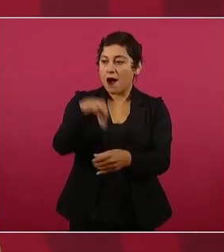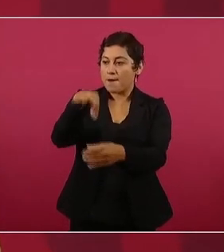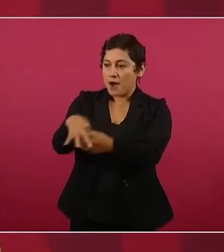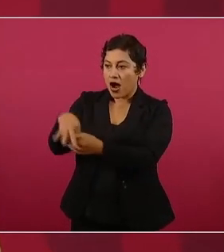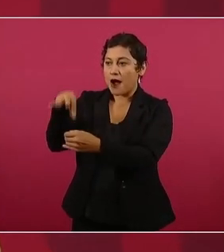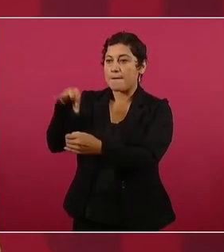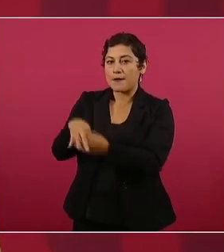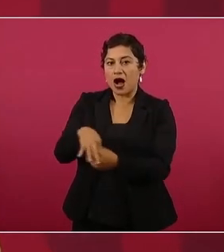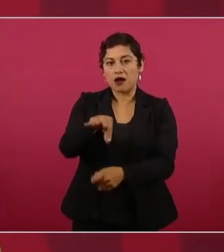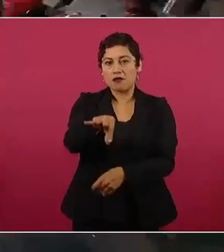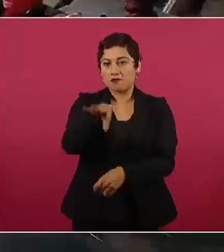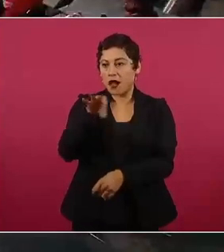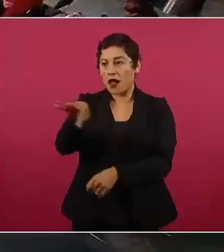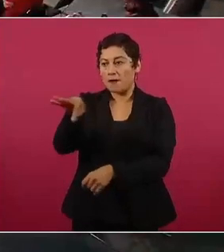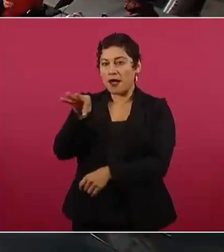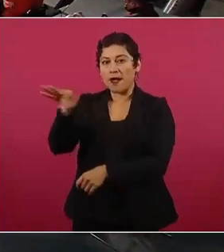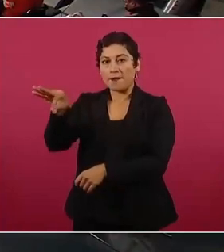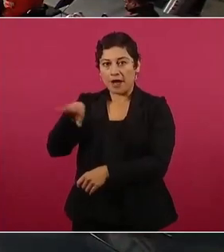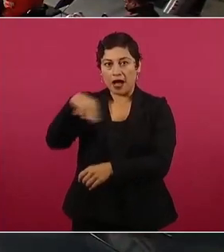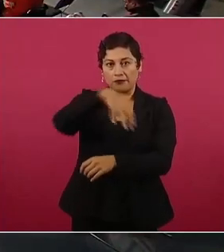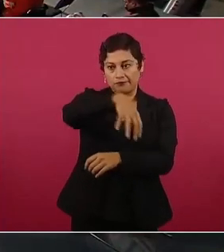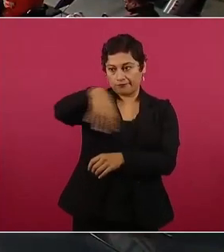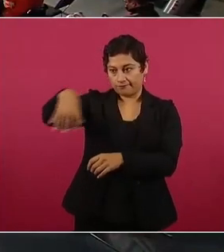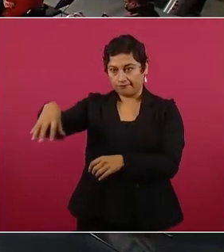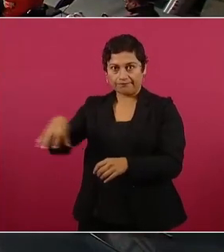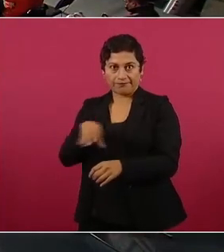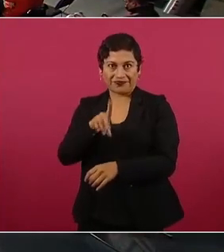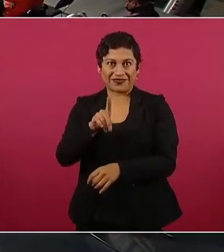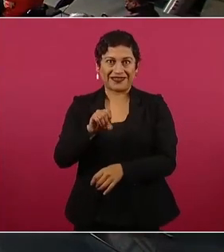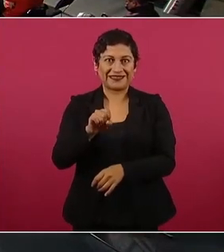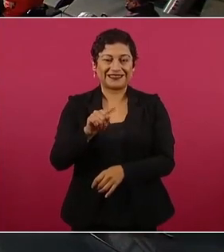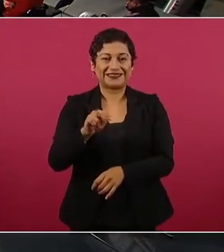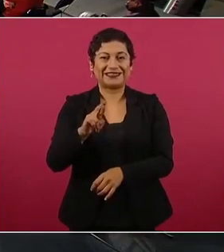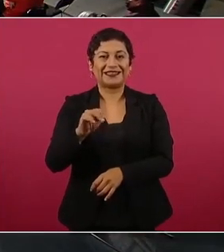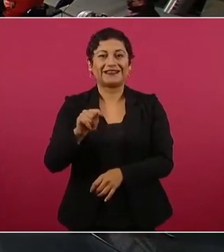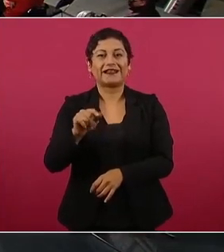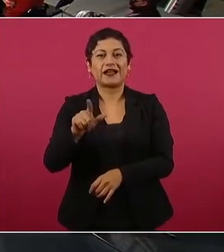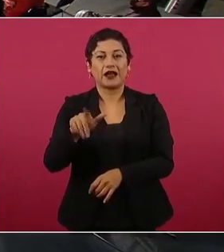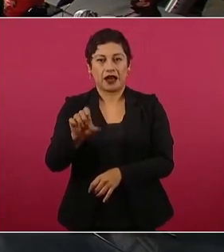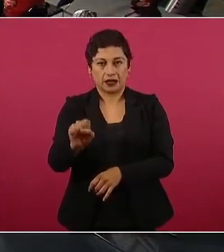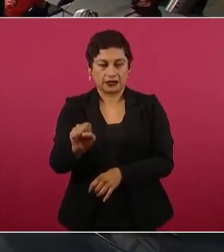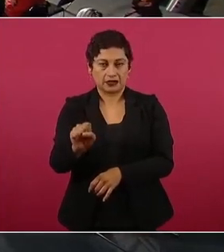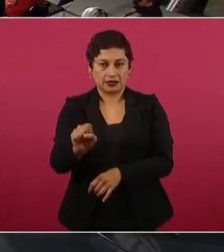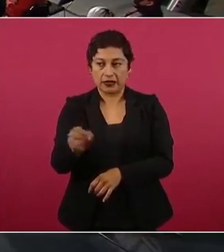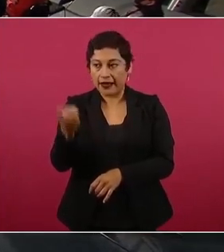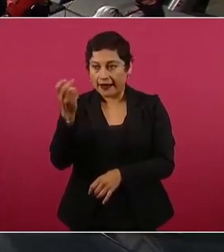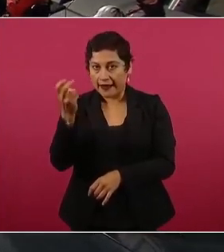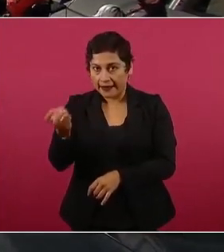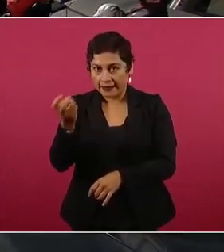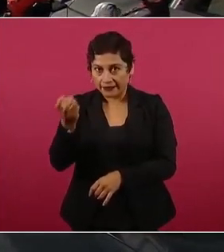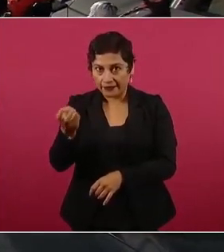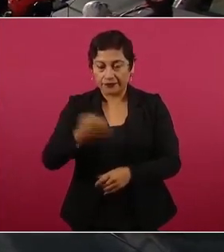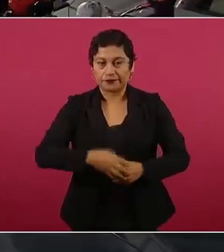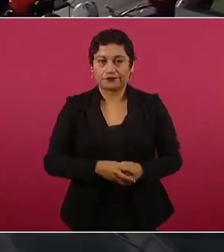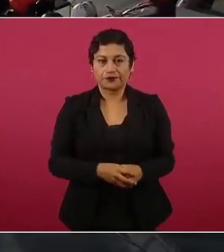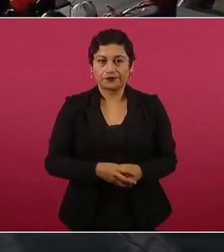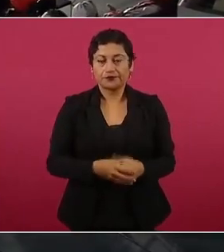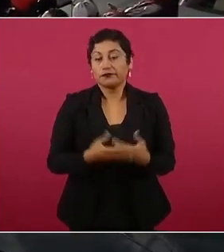Eso es. Entonces, en esas